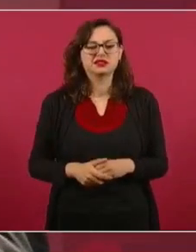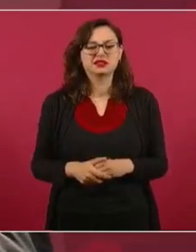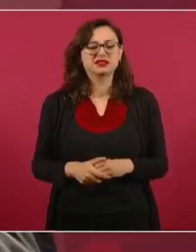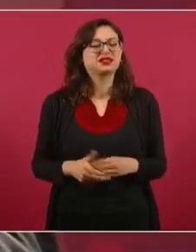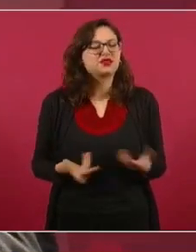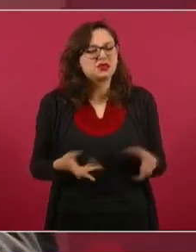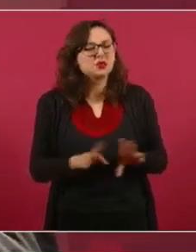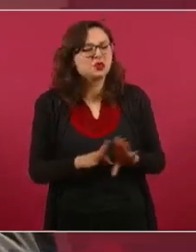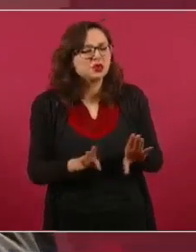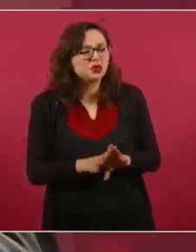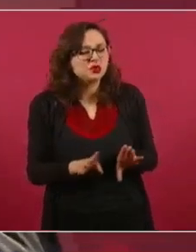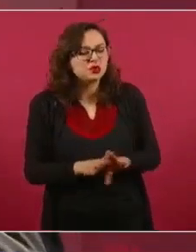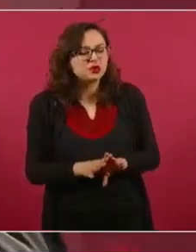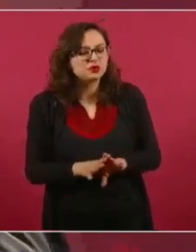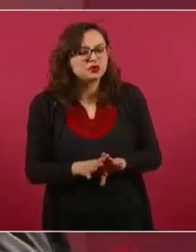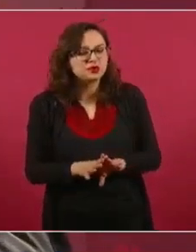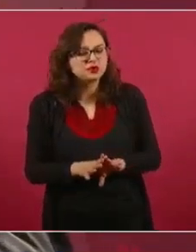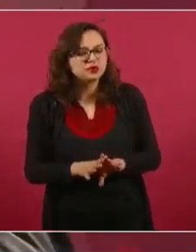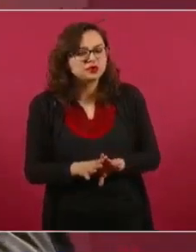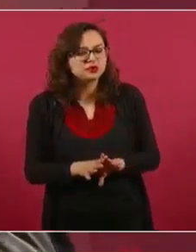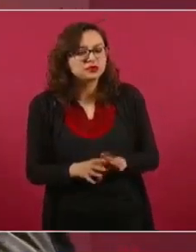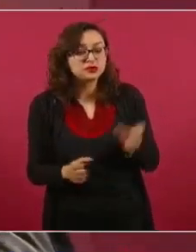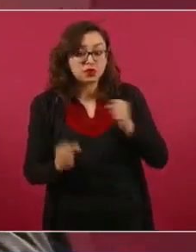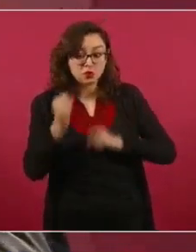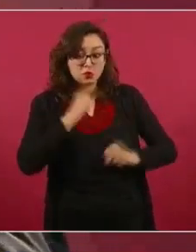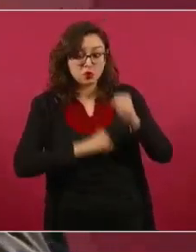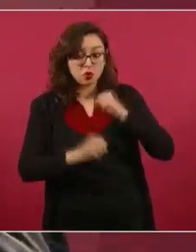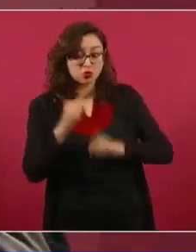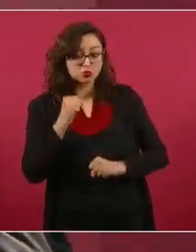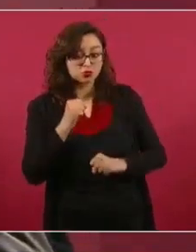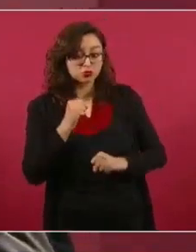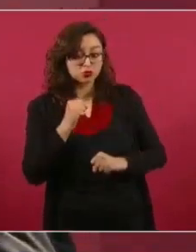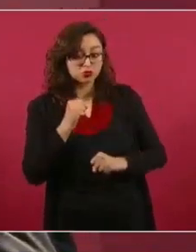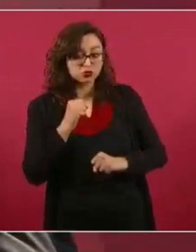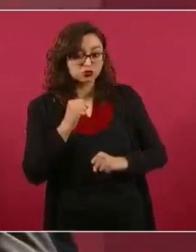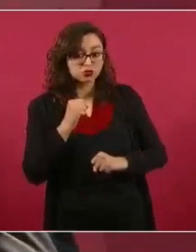¿De dónde? Ah, del boxeo.